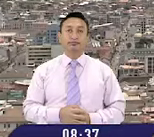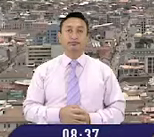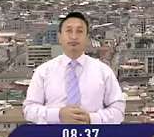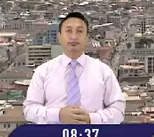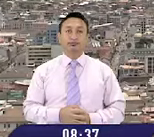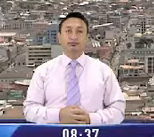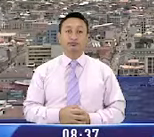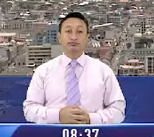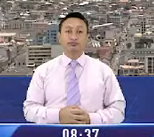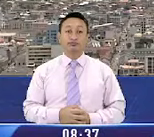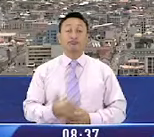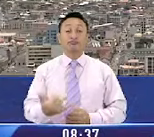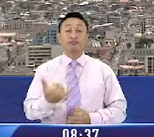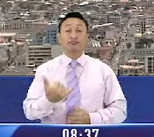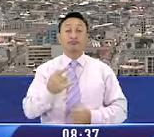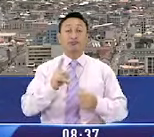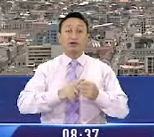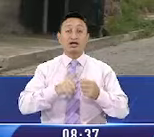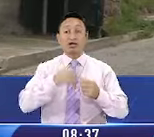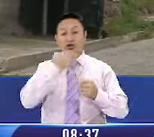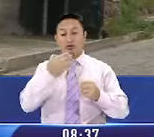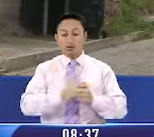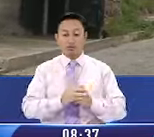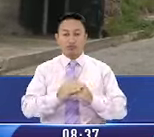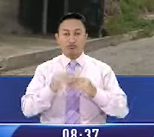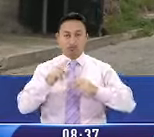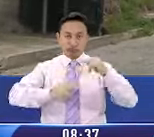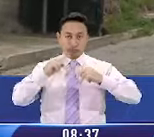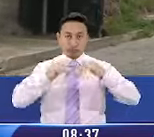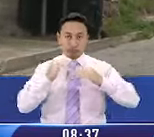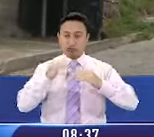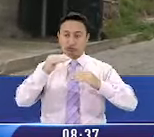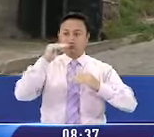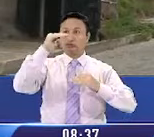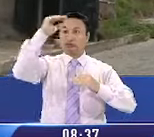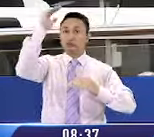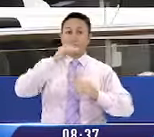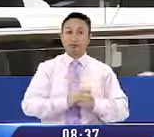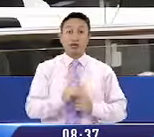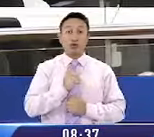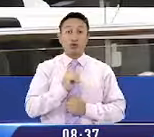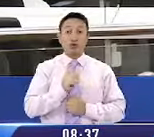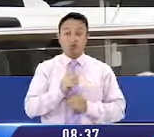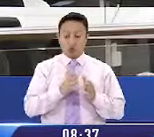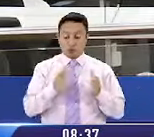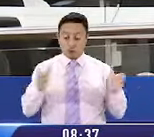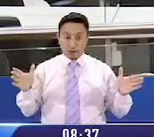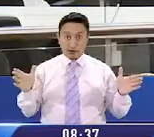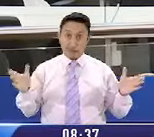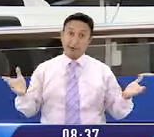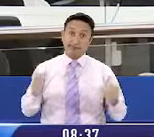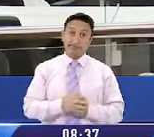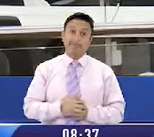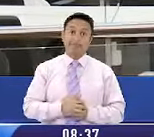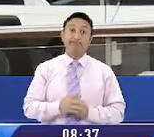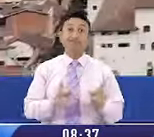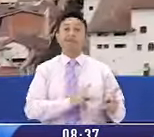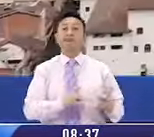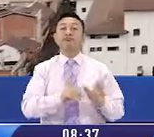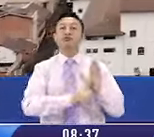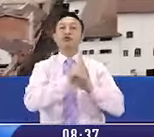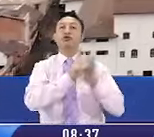que la ciudad crezca hacia arriba y no se extienda a zonas Rurales es el principal objetivo de la actualización del plan de desarrollo y